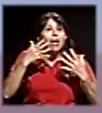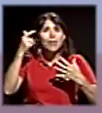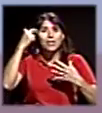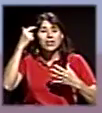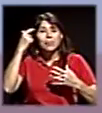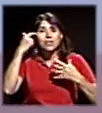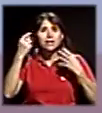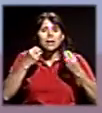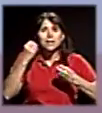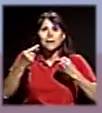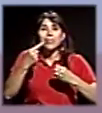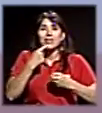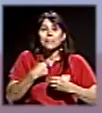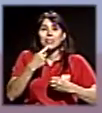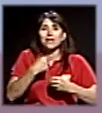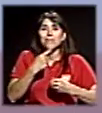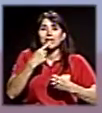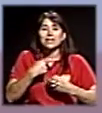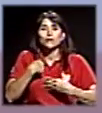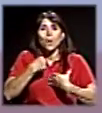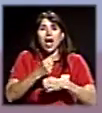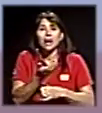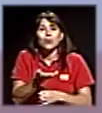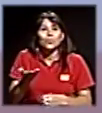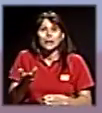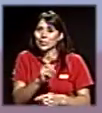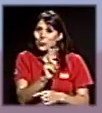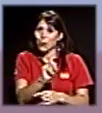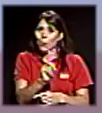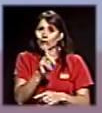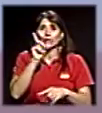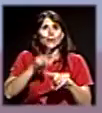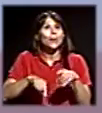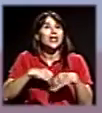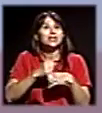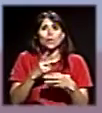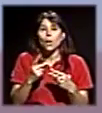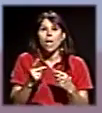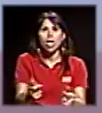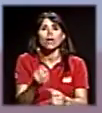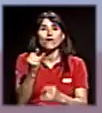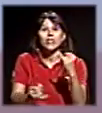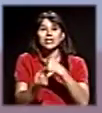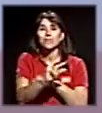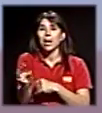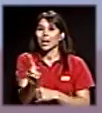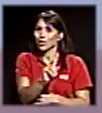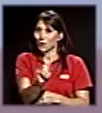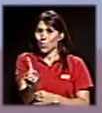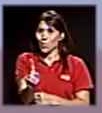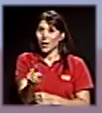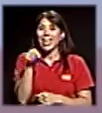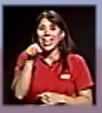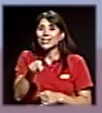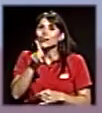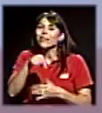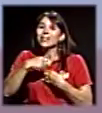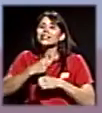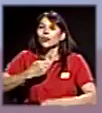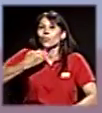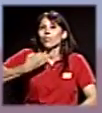aguanto no es una cosa que se pueda hacer de fin de semana estas prácticas son diarias y son